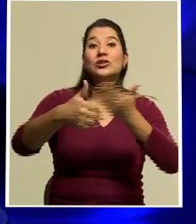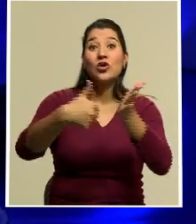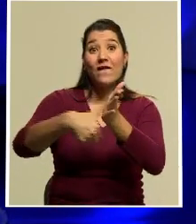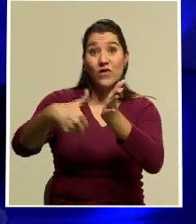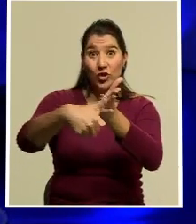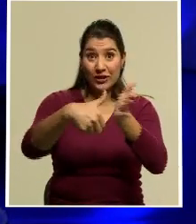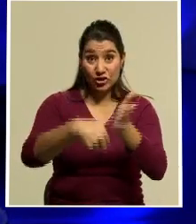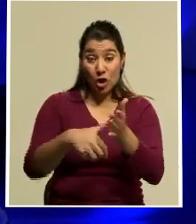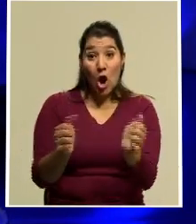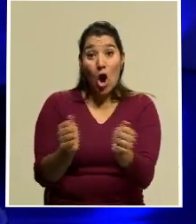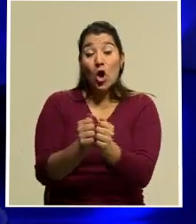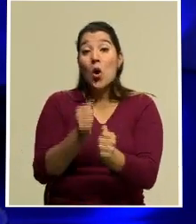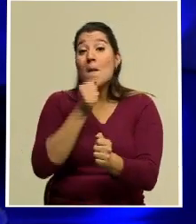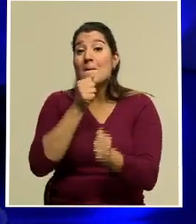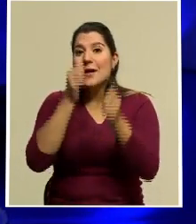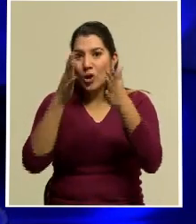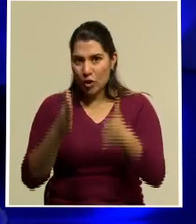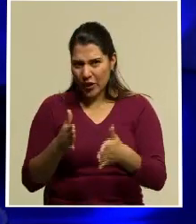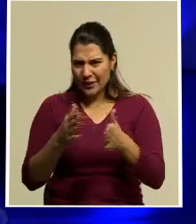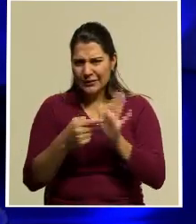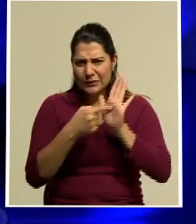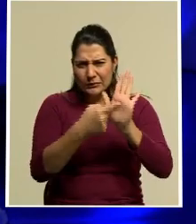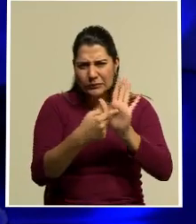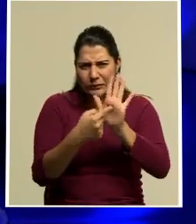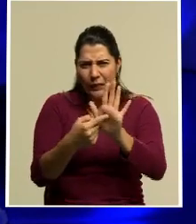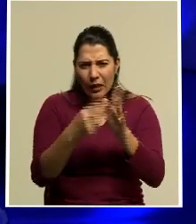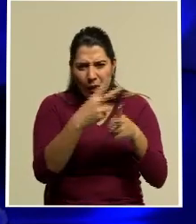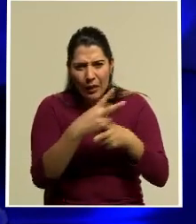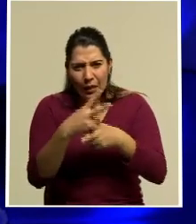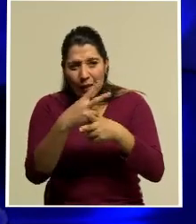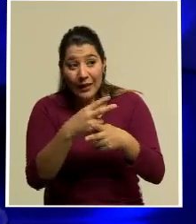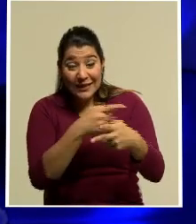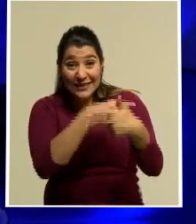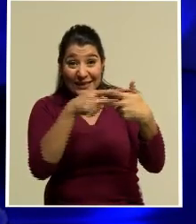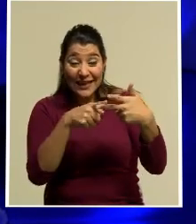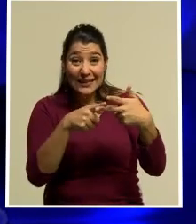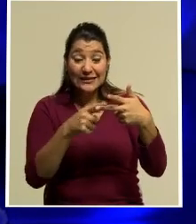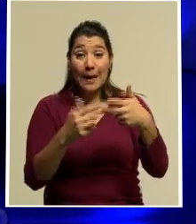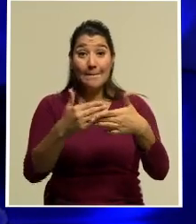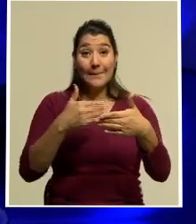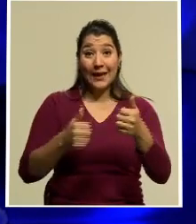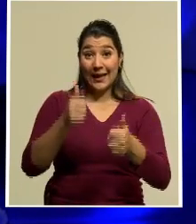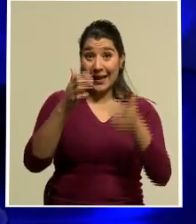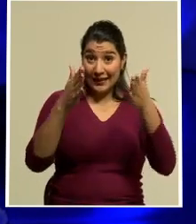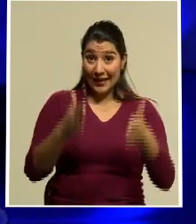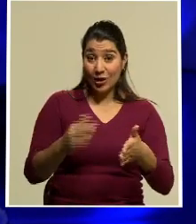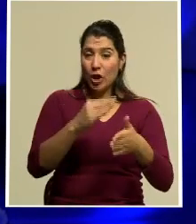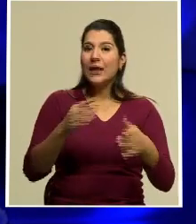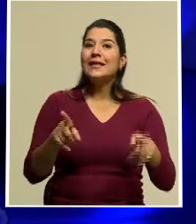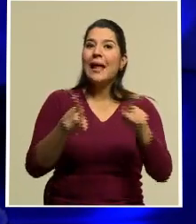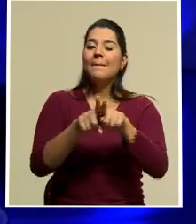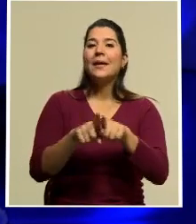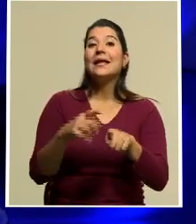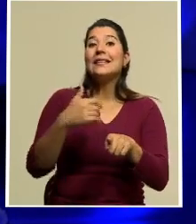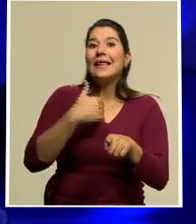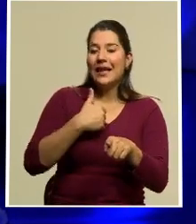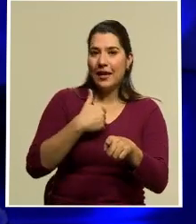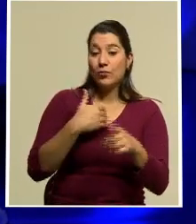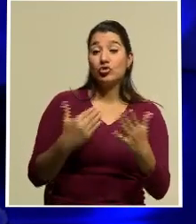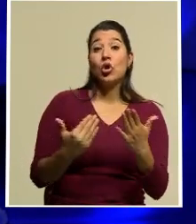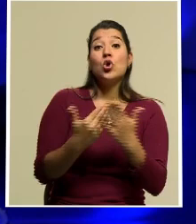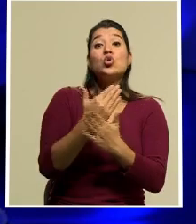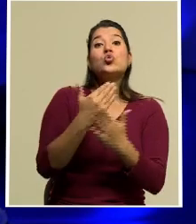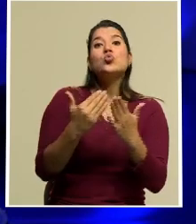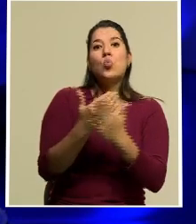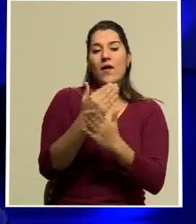con equipos de periodistas siguiendo a los tres precandidatos. Y además tendremos una nueva edición